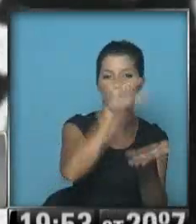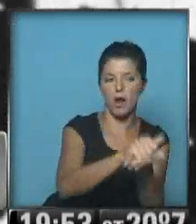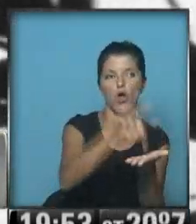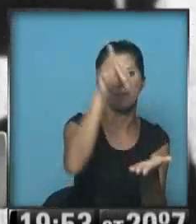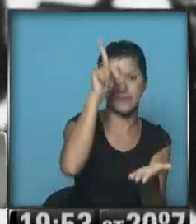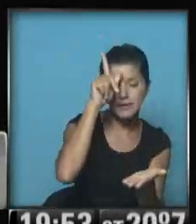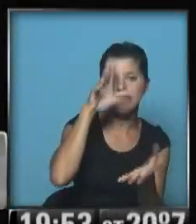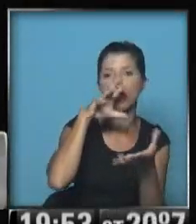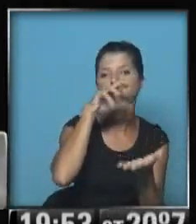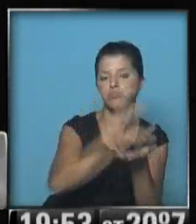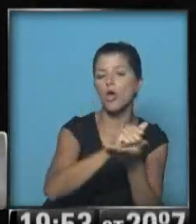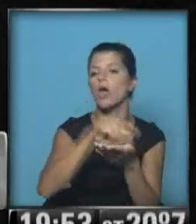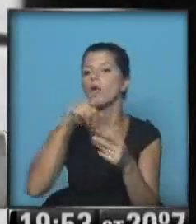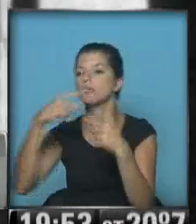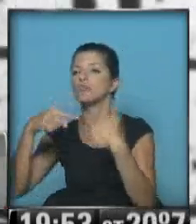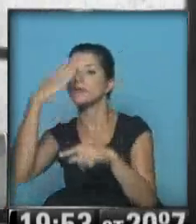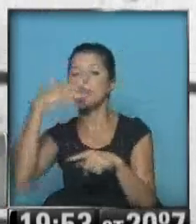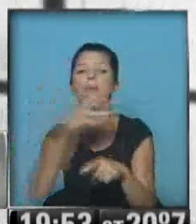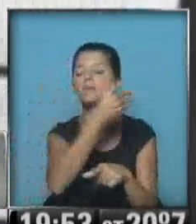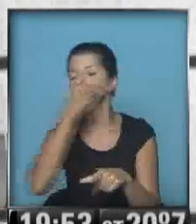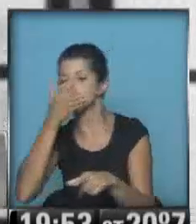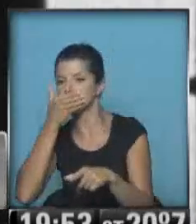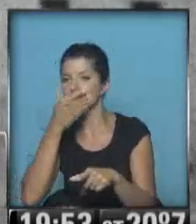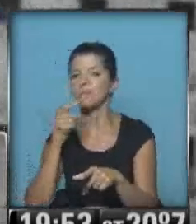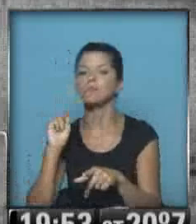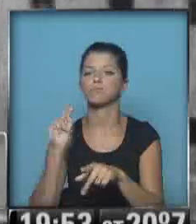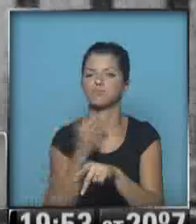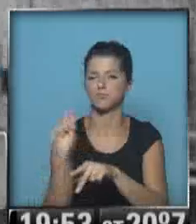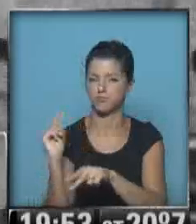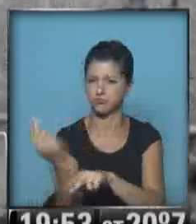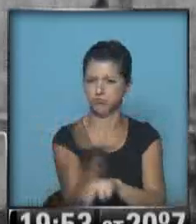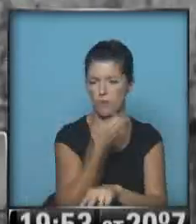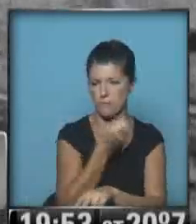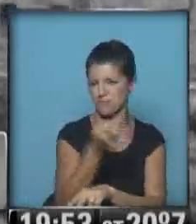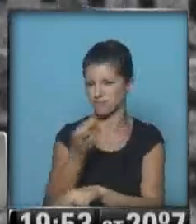ocupaban pueblos y principalmente secuestraban y mataban a mucha